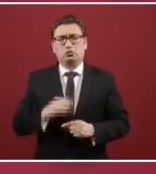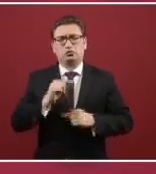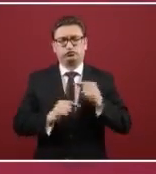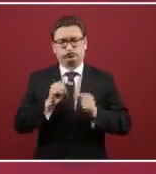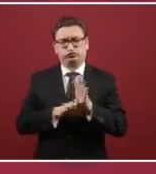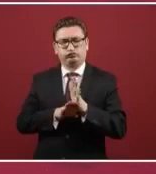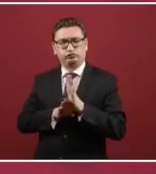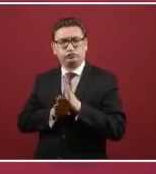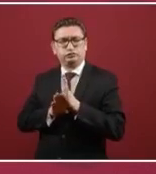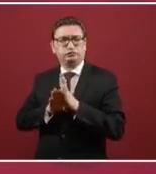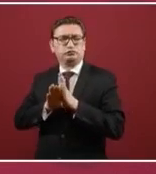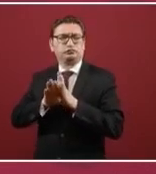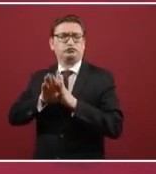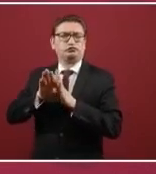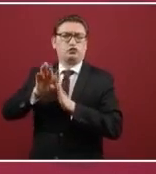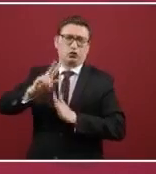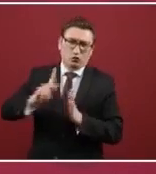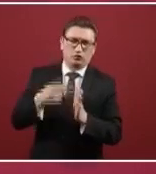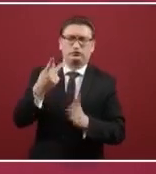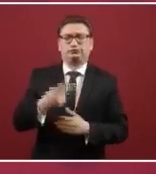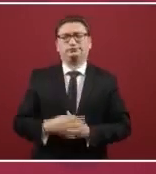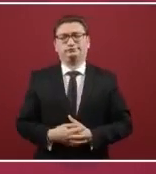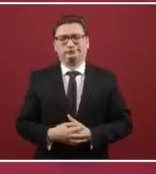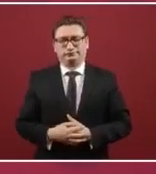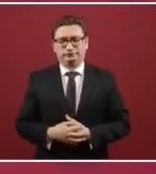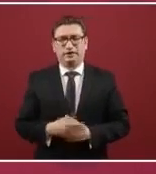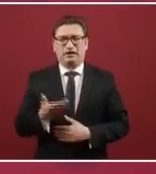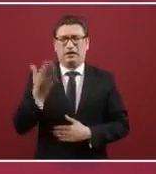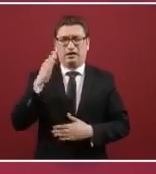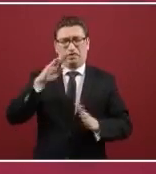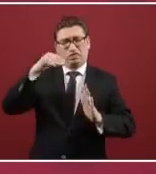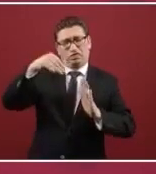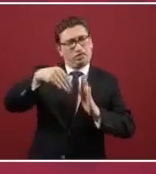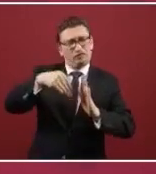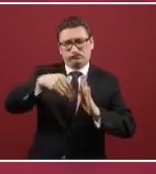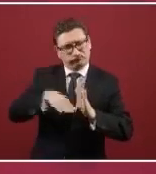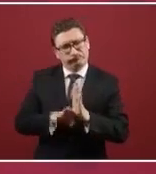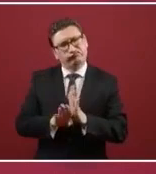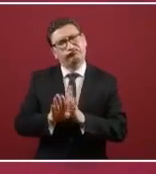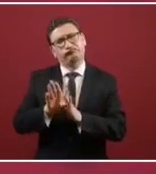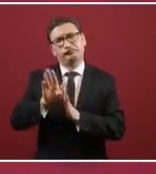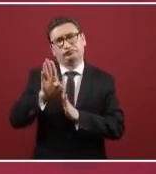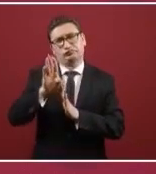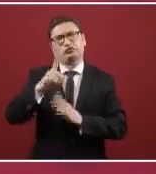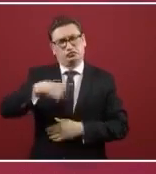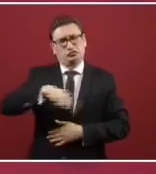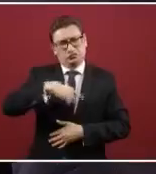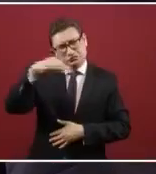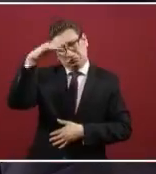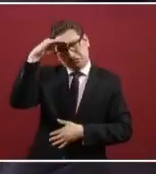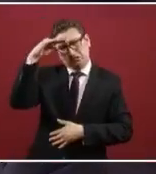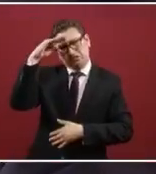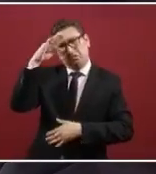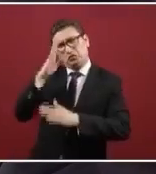repuntando, remontando la caída y pensamos que vamos a